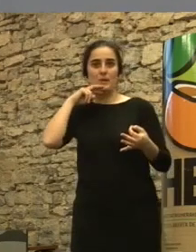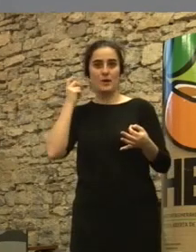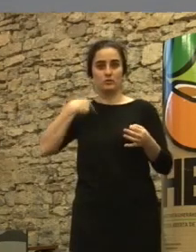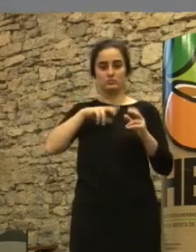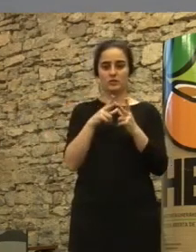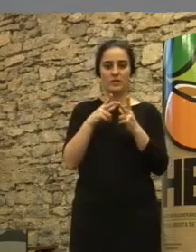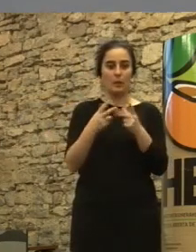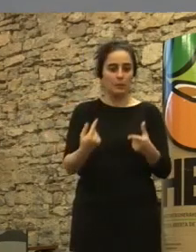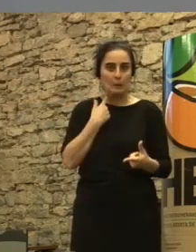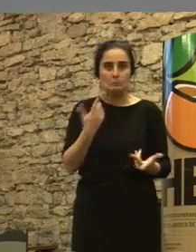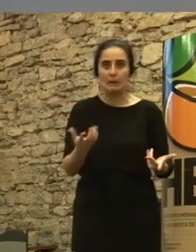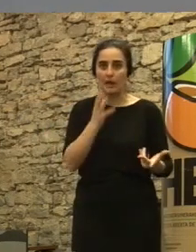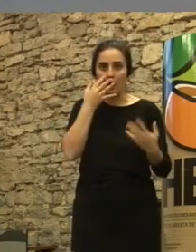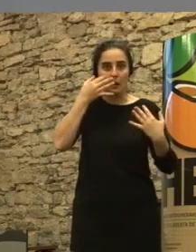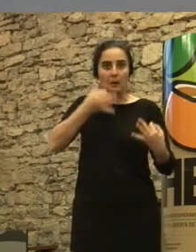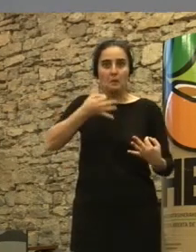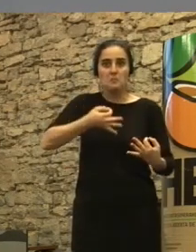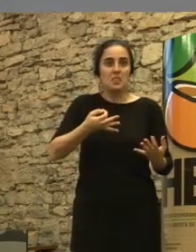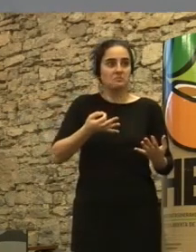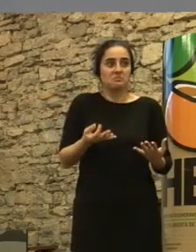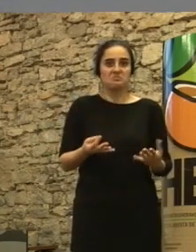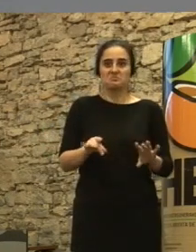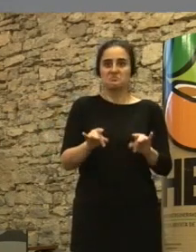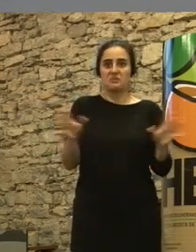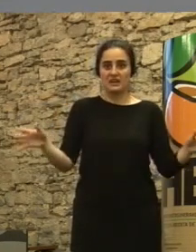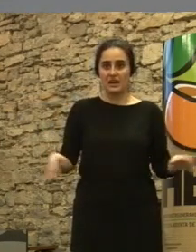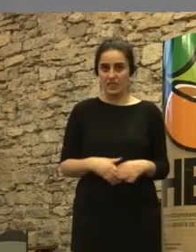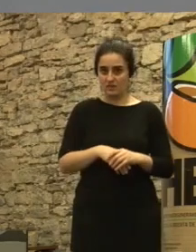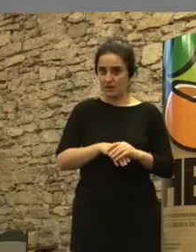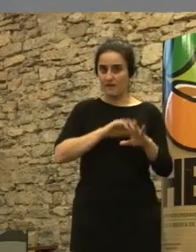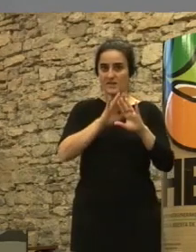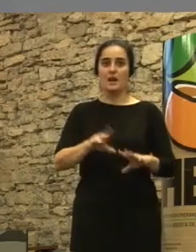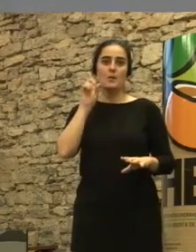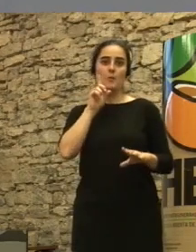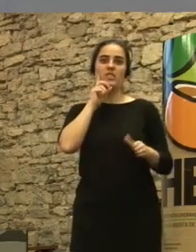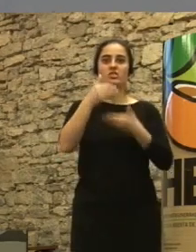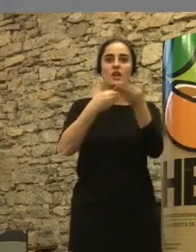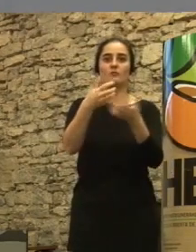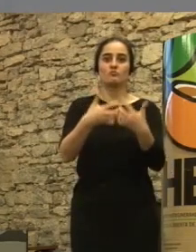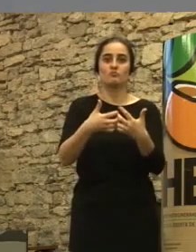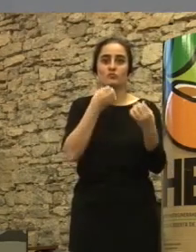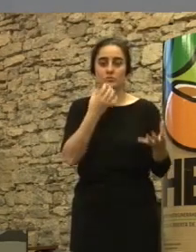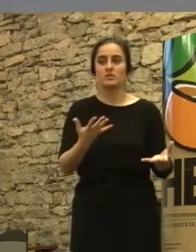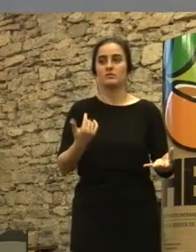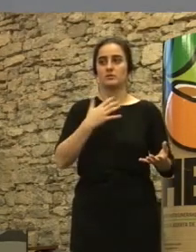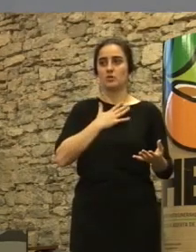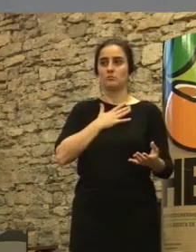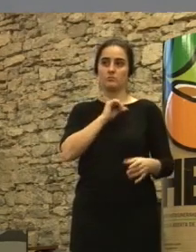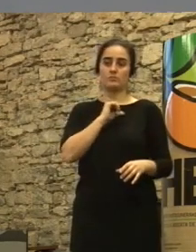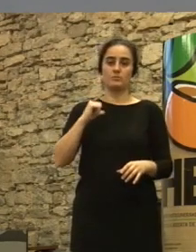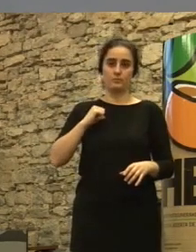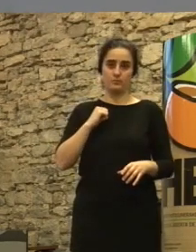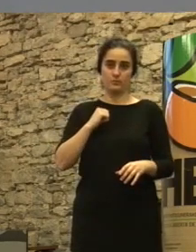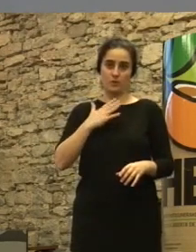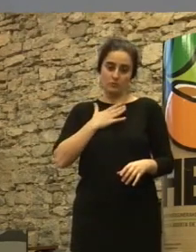o sea, el cómo funciona la mentira y el ningún problema de dar datos falsos es realmente, con lo cual yo personalmente, y de una forma aquí un poco autónoma con respecto a